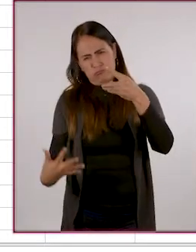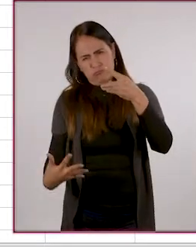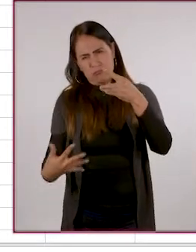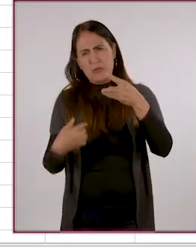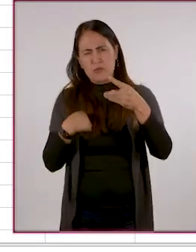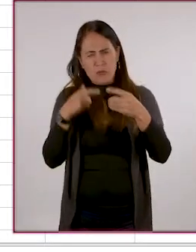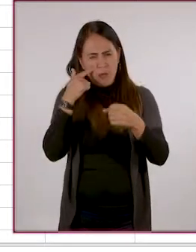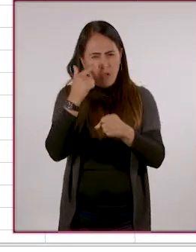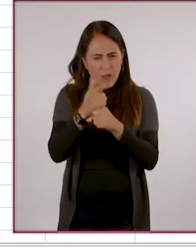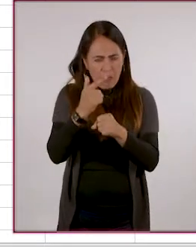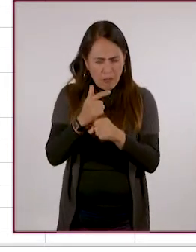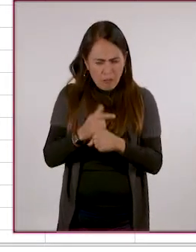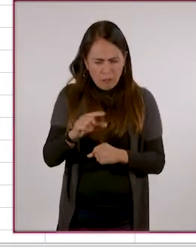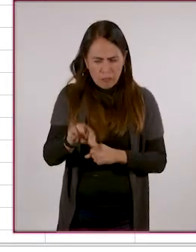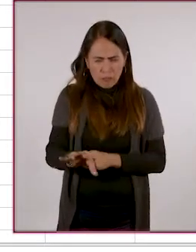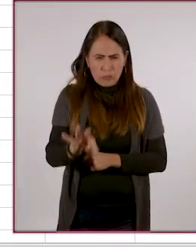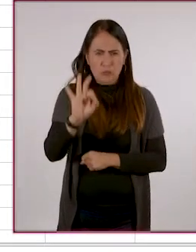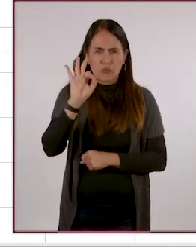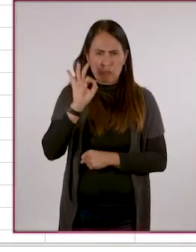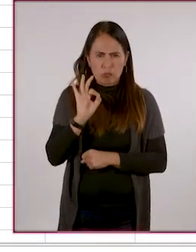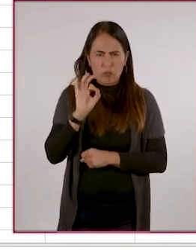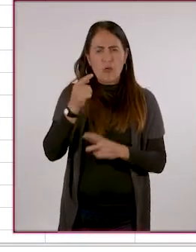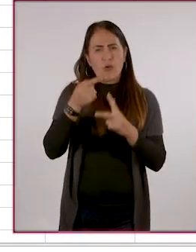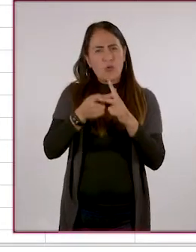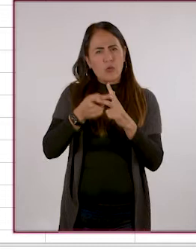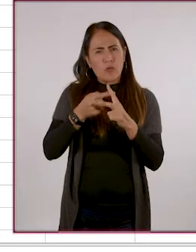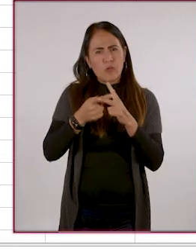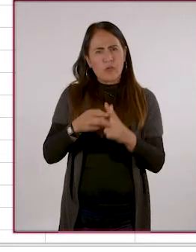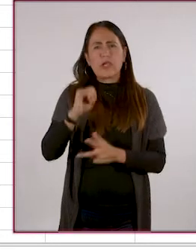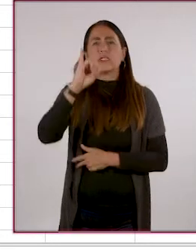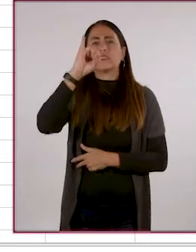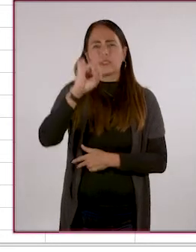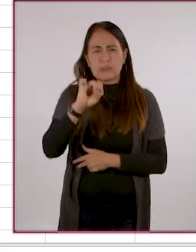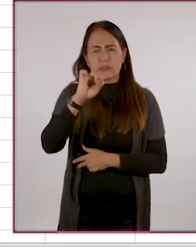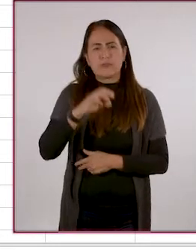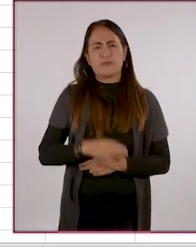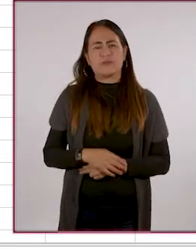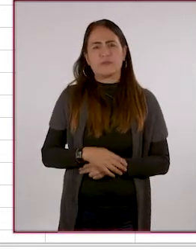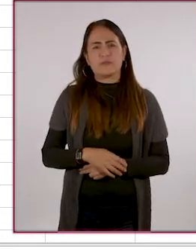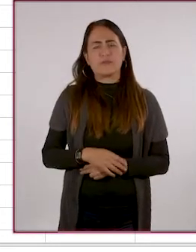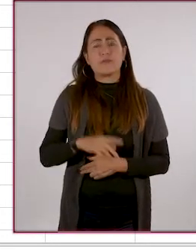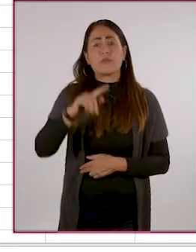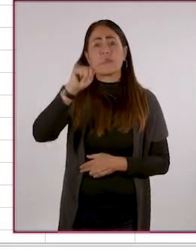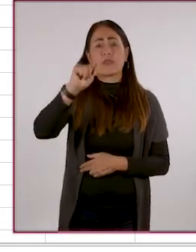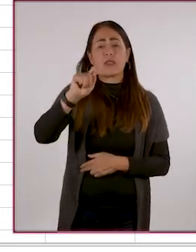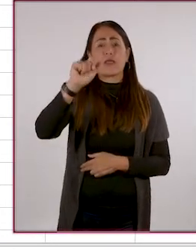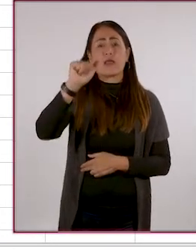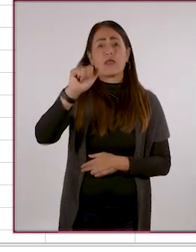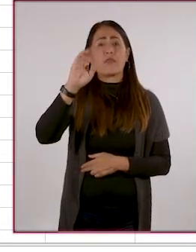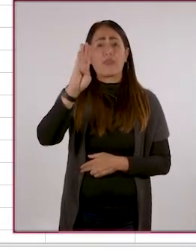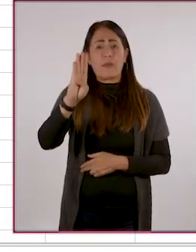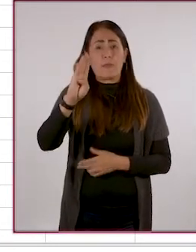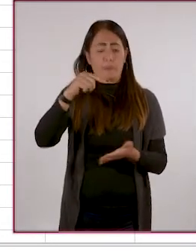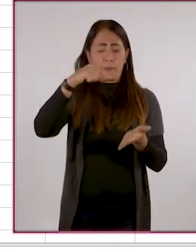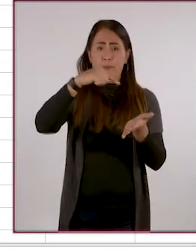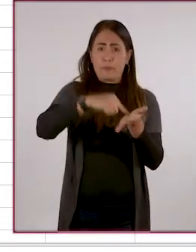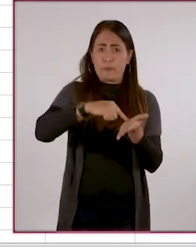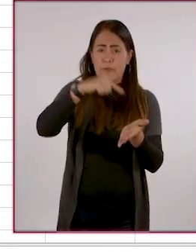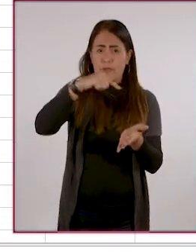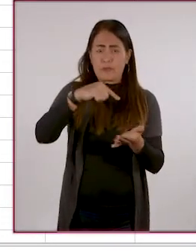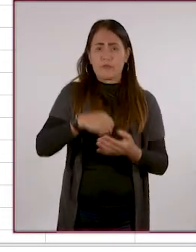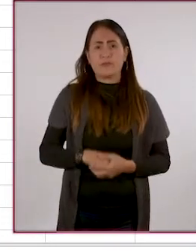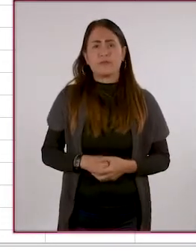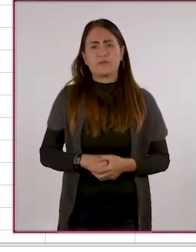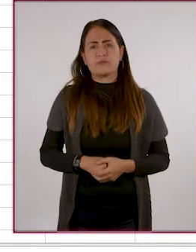puedo encontrar la función que quiero utilizar. En este caso voy a ocupar contar sí. Si yo le doy la tecla Tab, me termina de